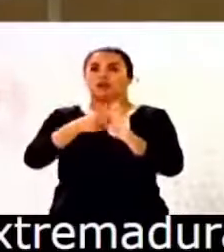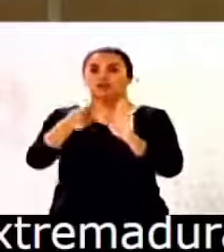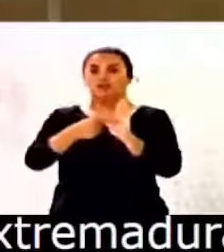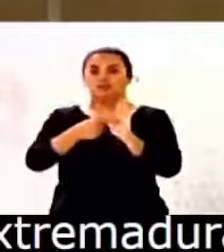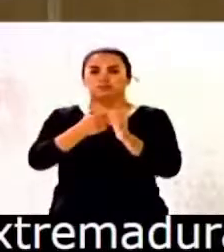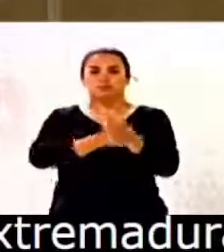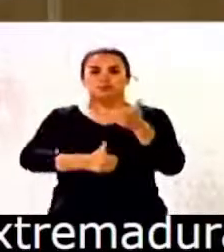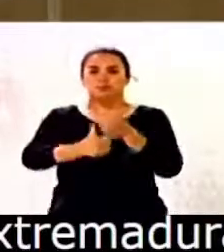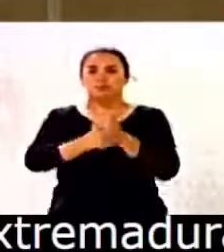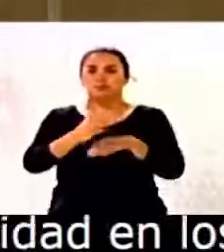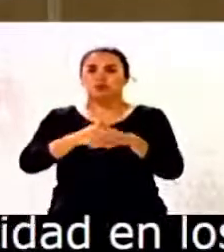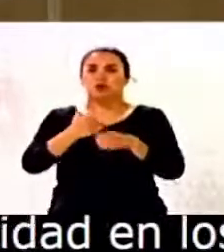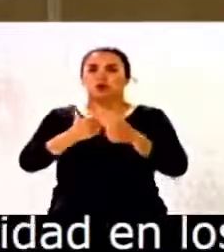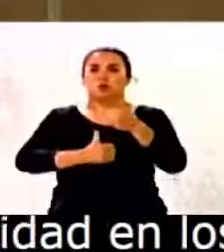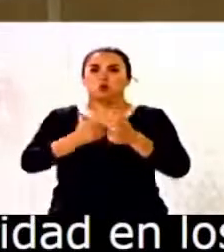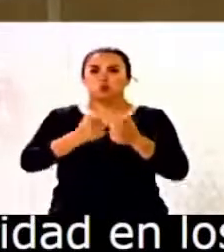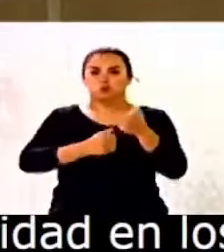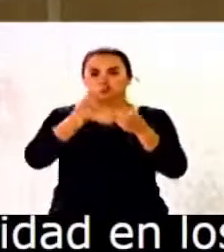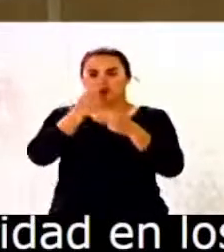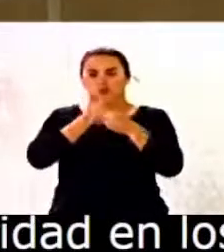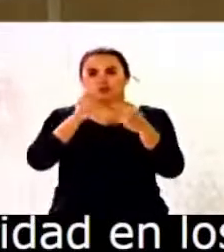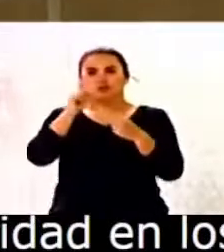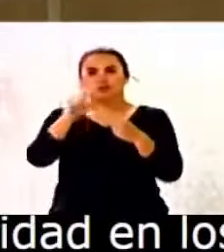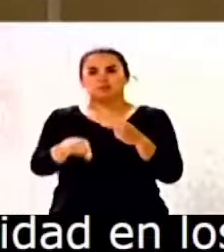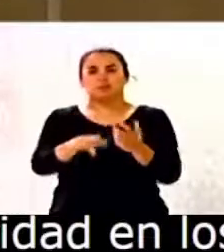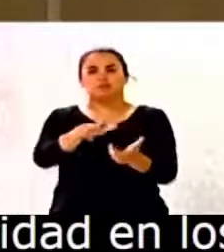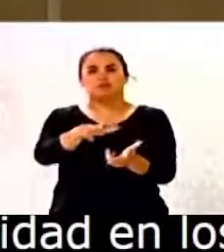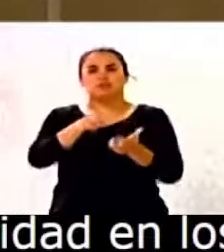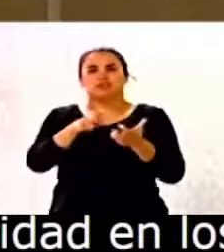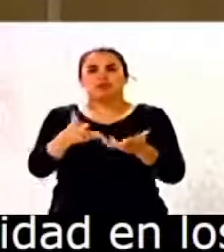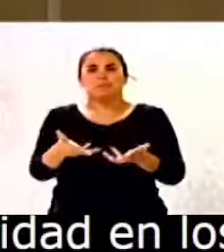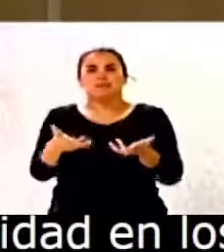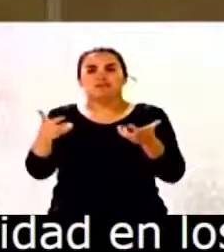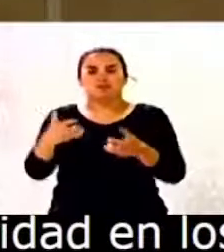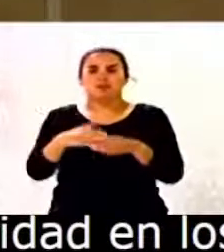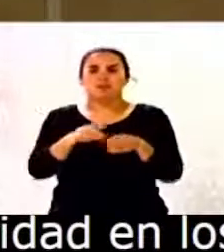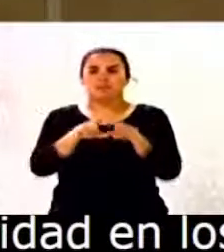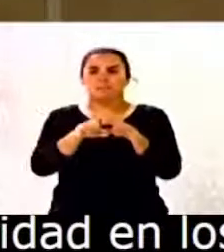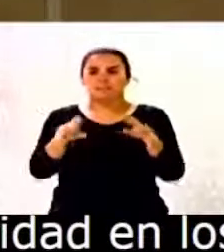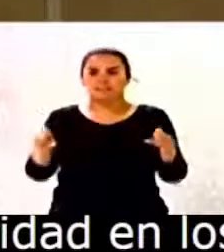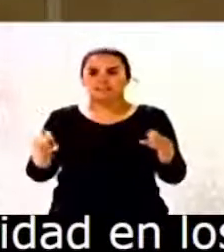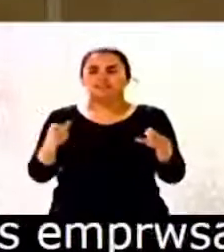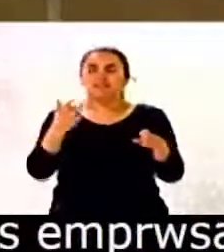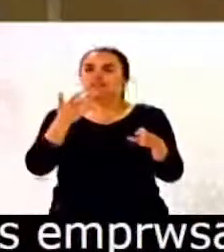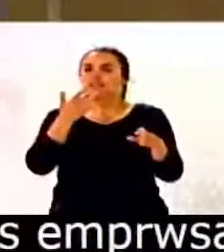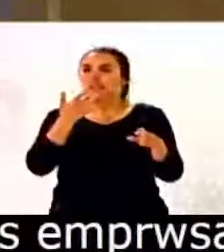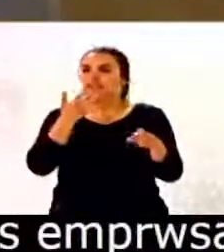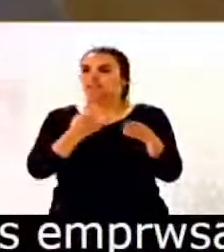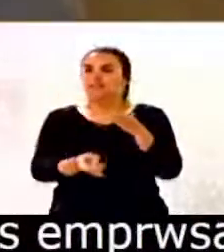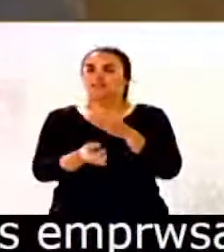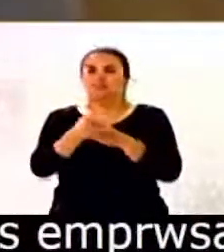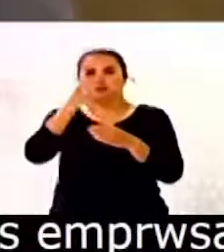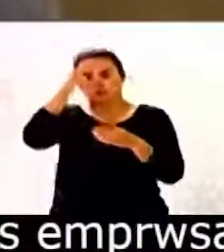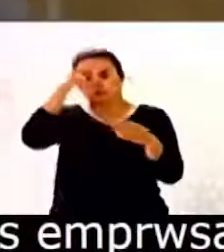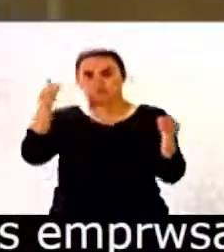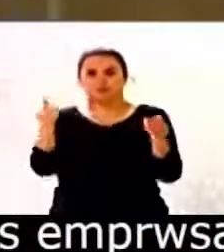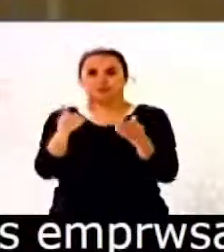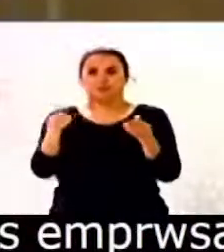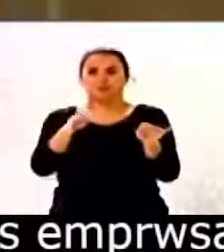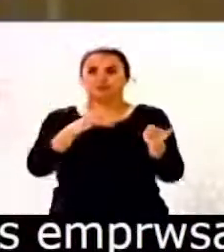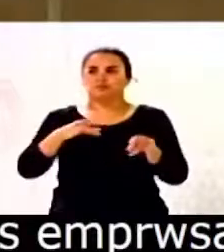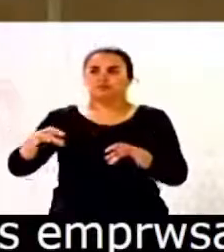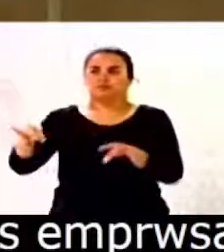concursos públicos y beneficios fiscales para las empresas que desarrollen su actividad en los pueblos más pequeños de nuestra